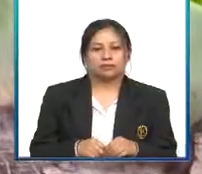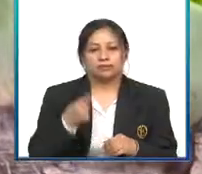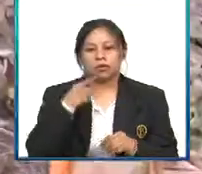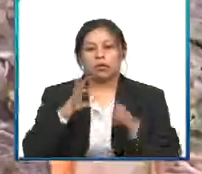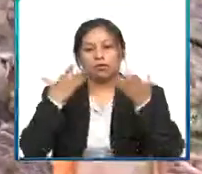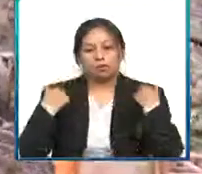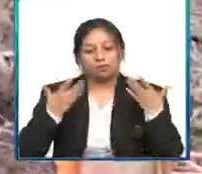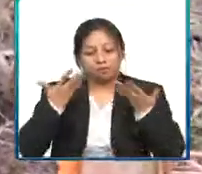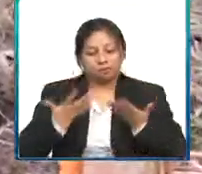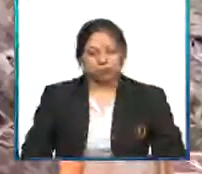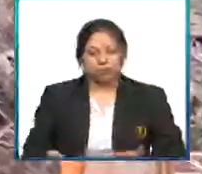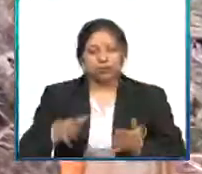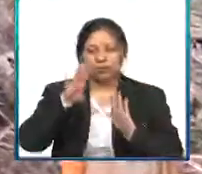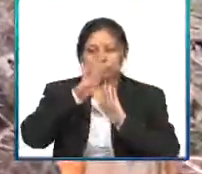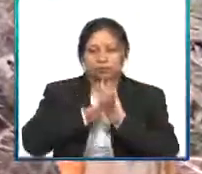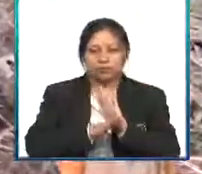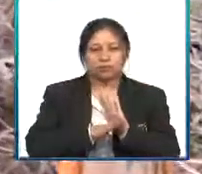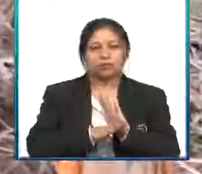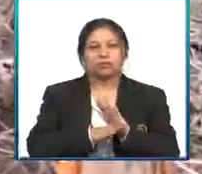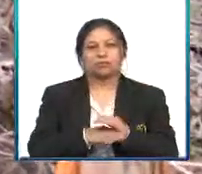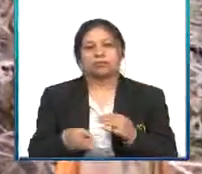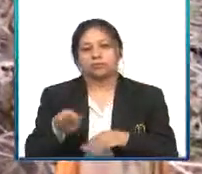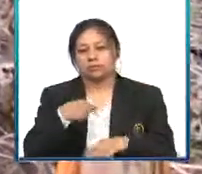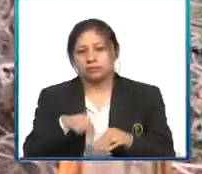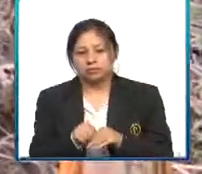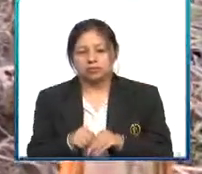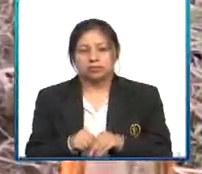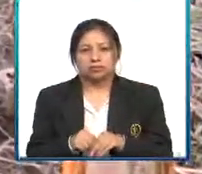de peso, el tamaño